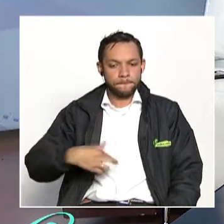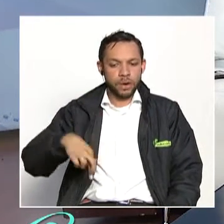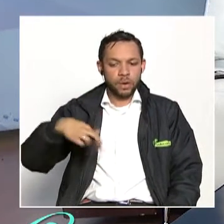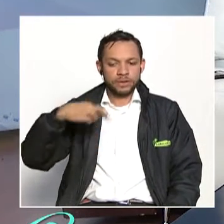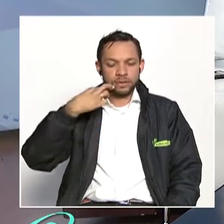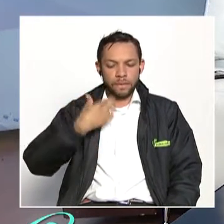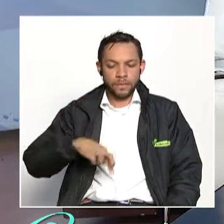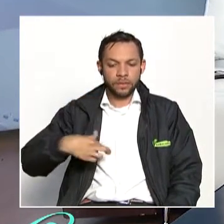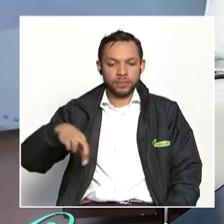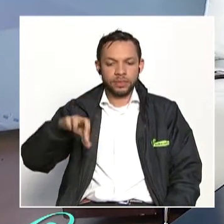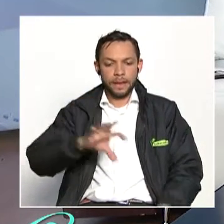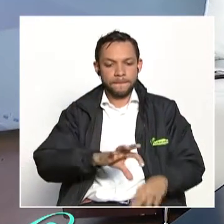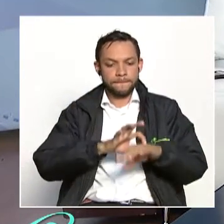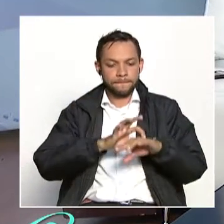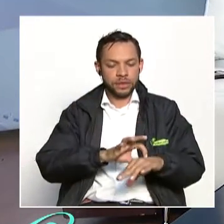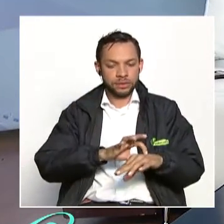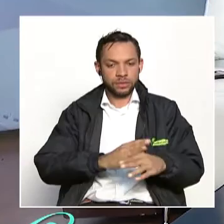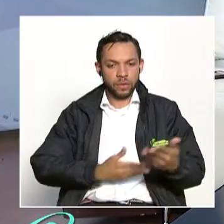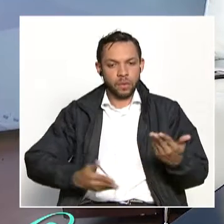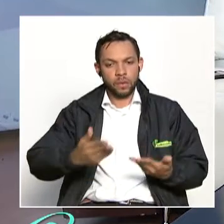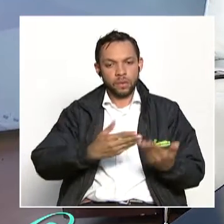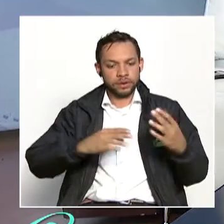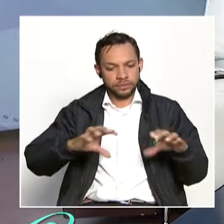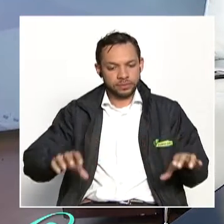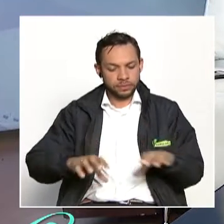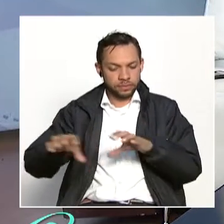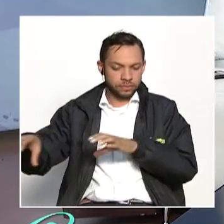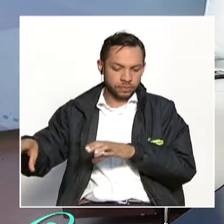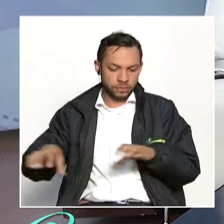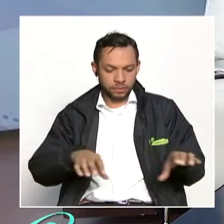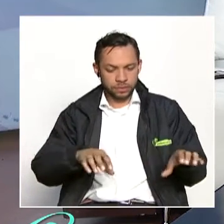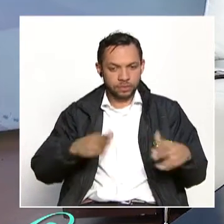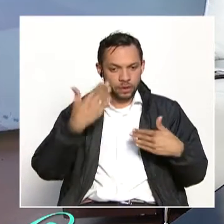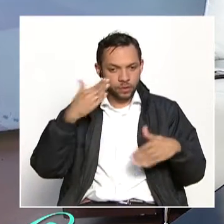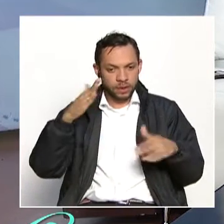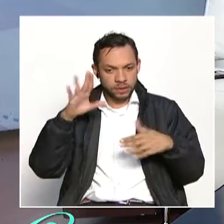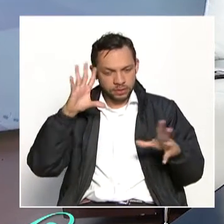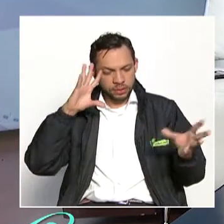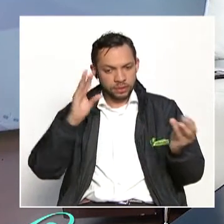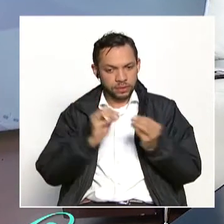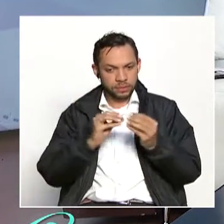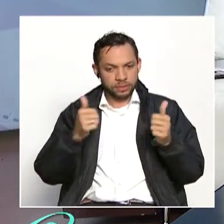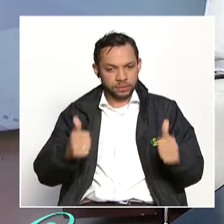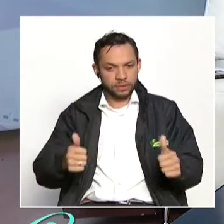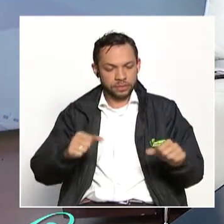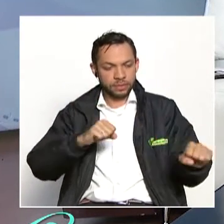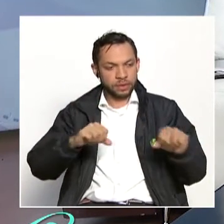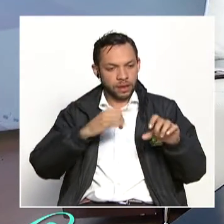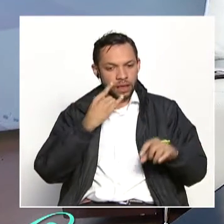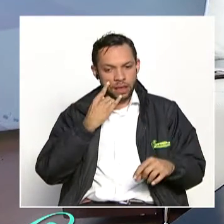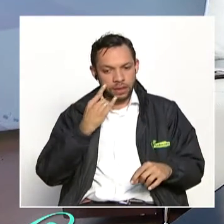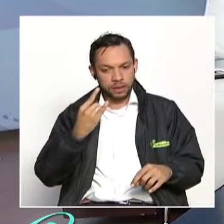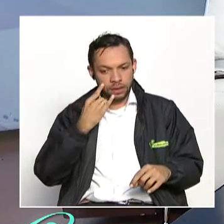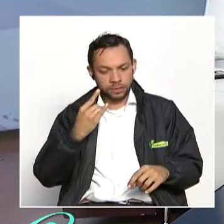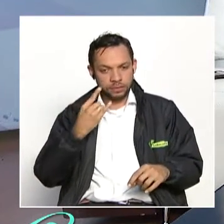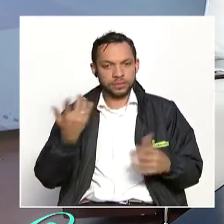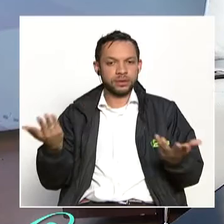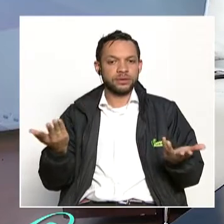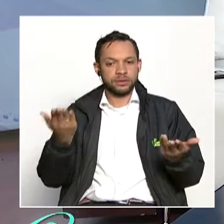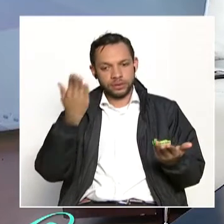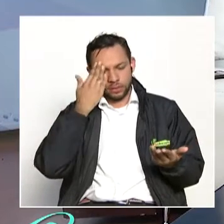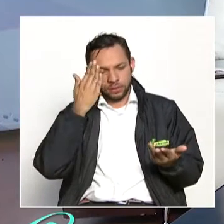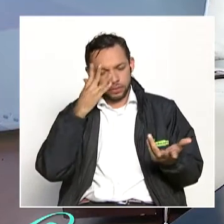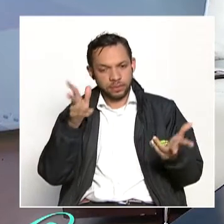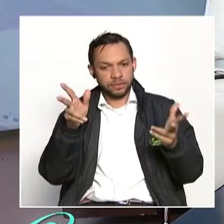salud en todas las áreas, y si no, los que quieran ir, porque esto es abierto al público, porque es de gran interés saber